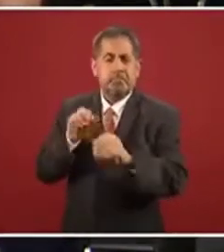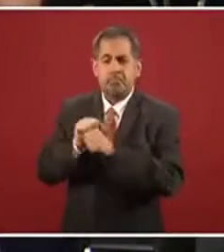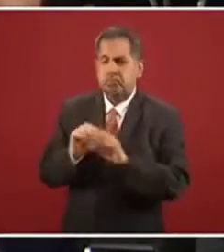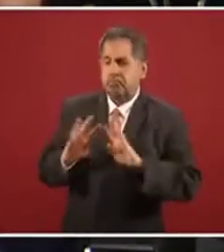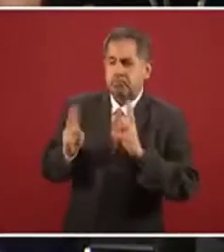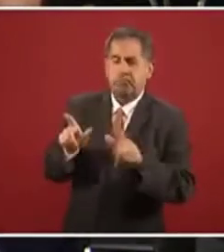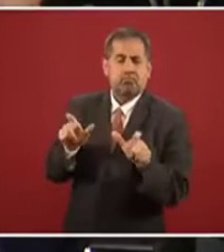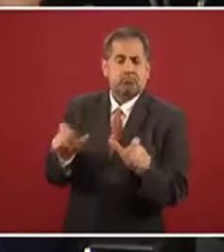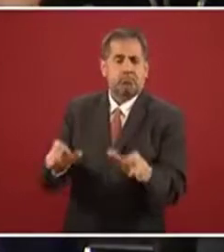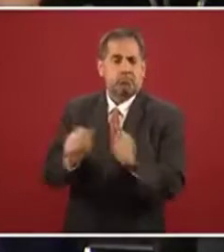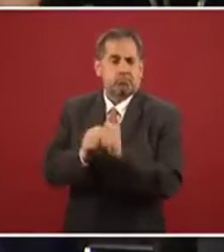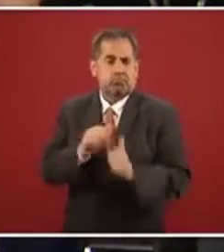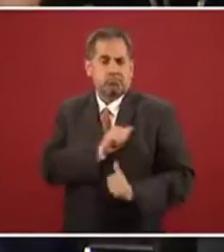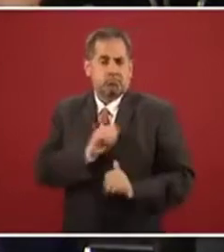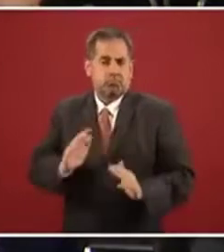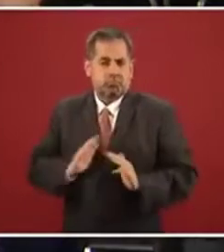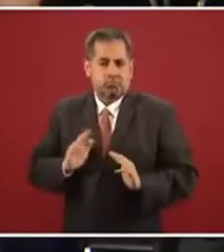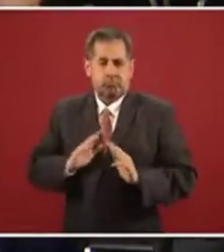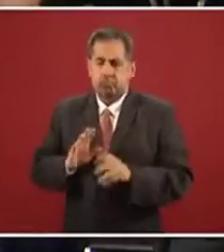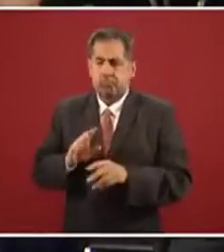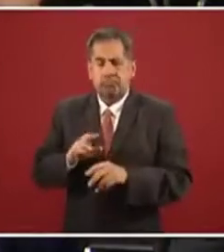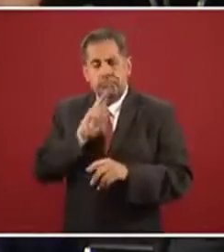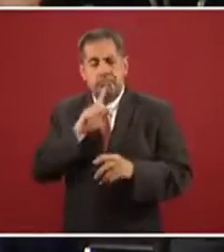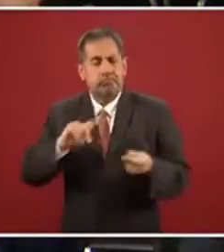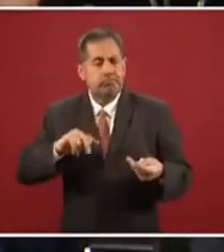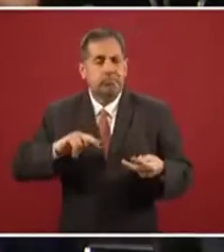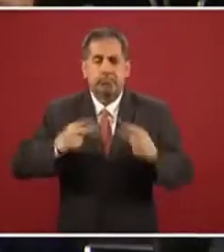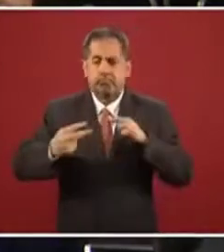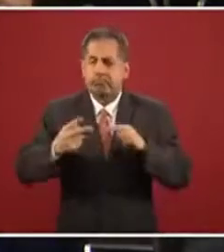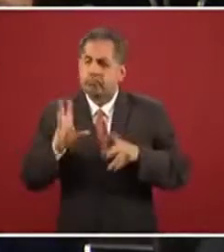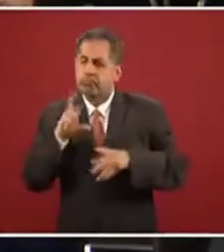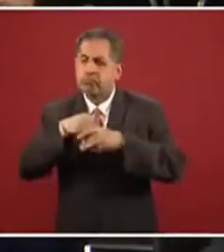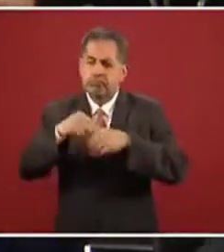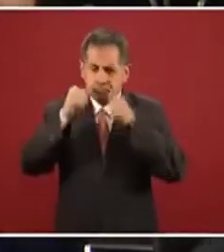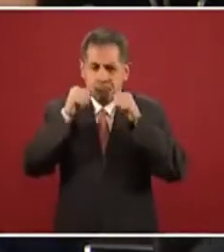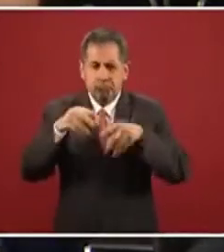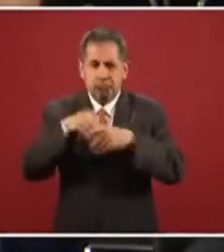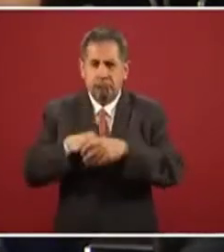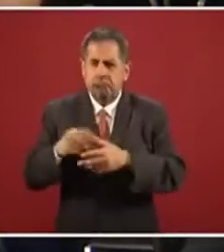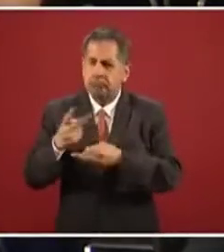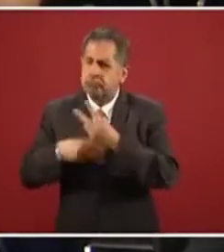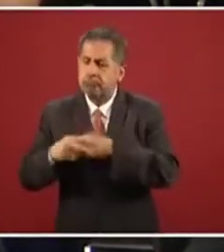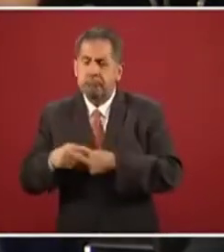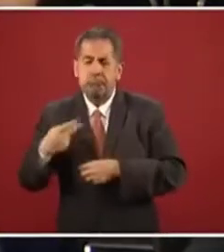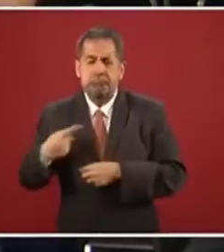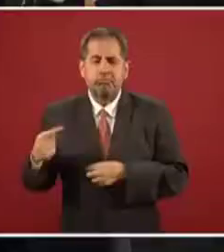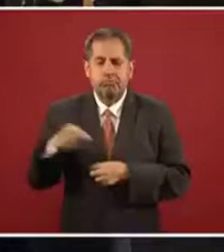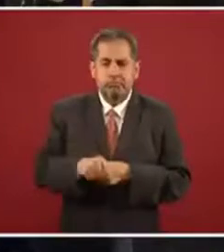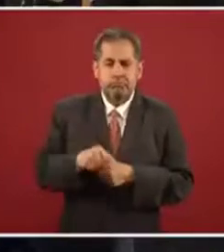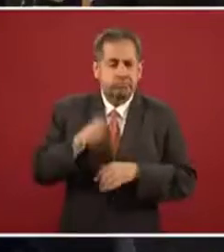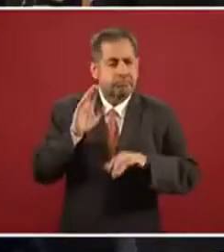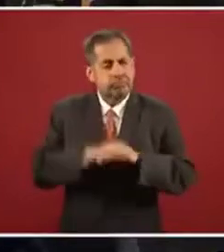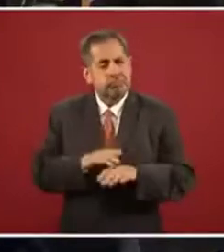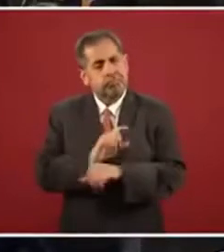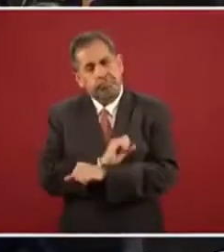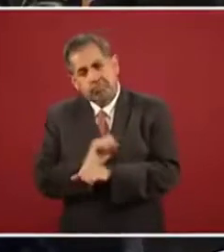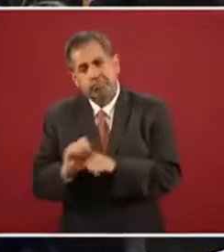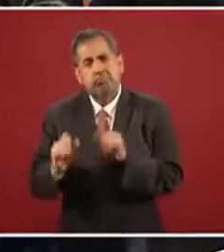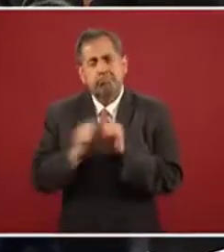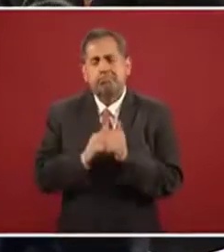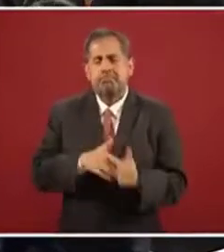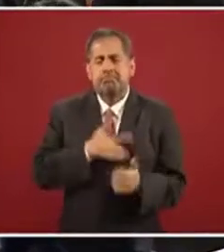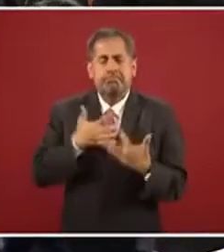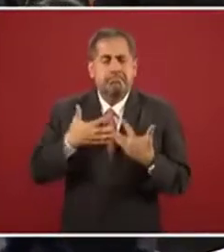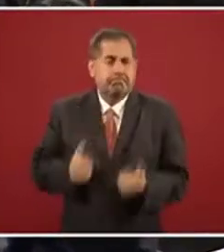modelo incluyente, un modelo de aceptación de las personas en tránsito, que estuviera mucho más acorde con el